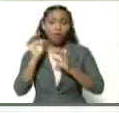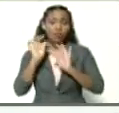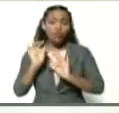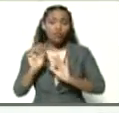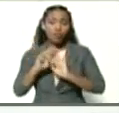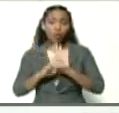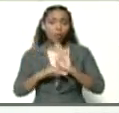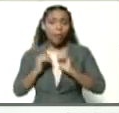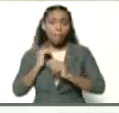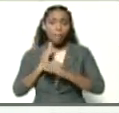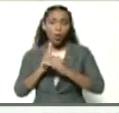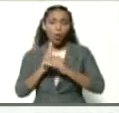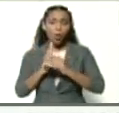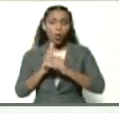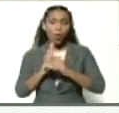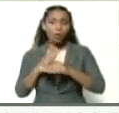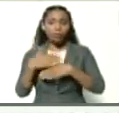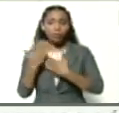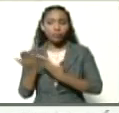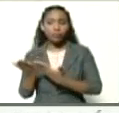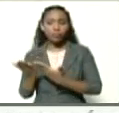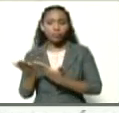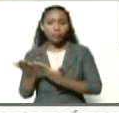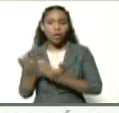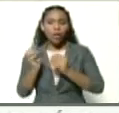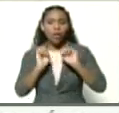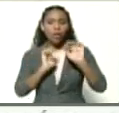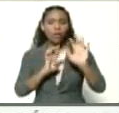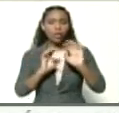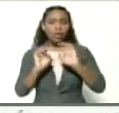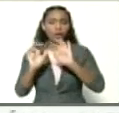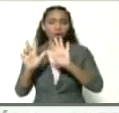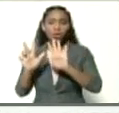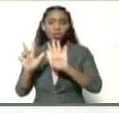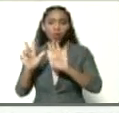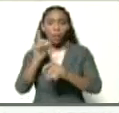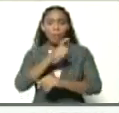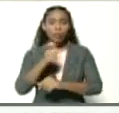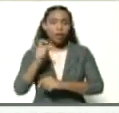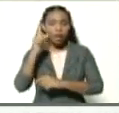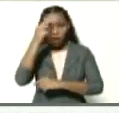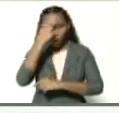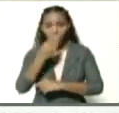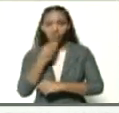de contención. De ellos, 98 casos en Los Teques,